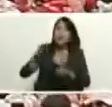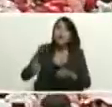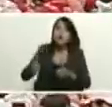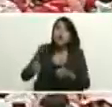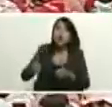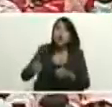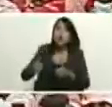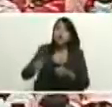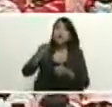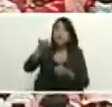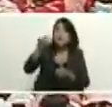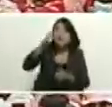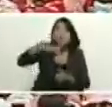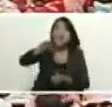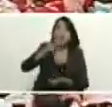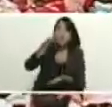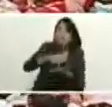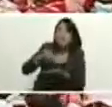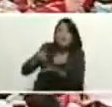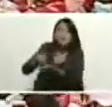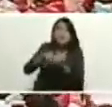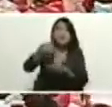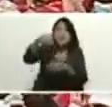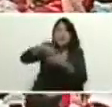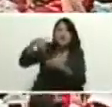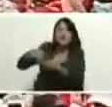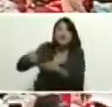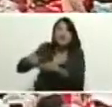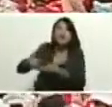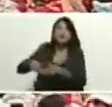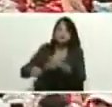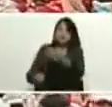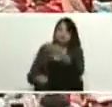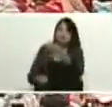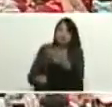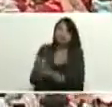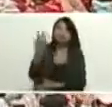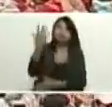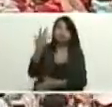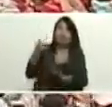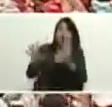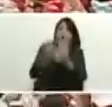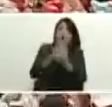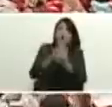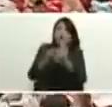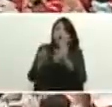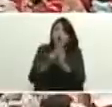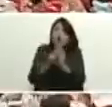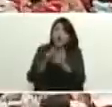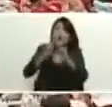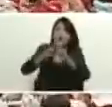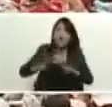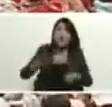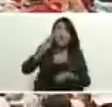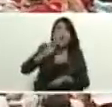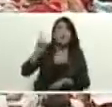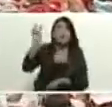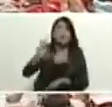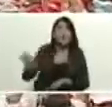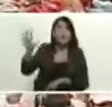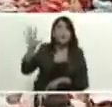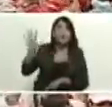del voto del pueblo, nació nuestra gloriosa Constitución de la República Bolivariana de